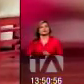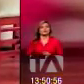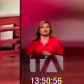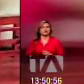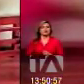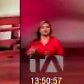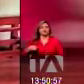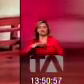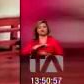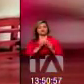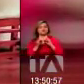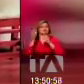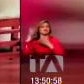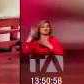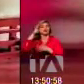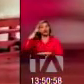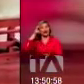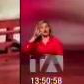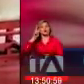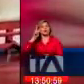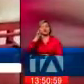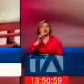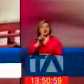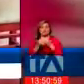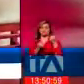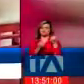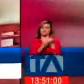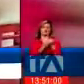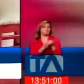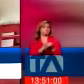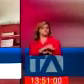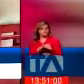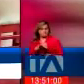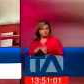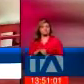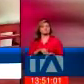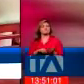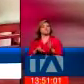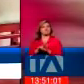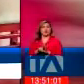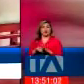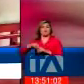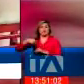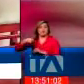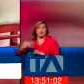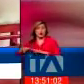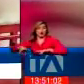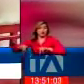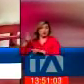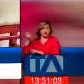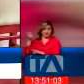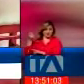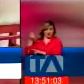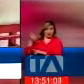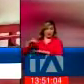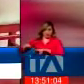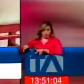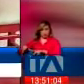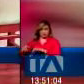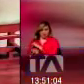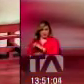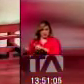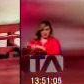bloque se compromete a apoyar firmemente la aprobación de la ley de extinción de dominio. Sin embargo, pues hay que analizar